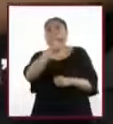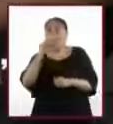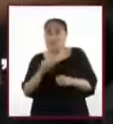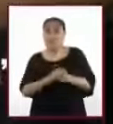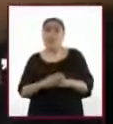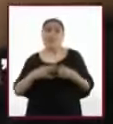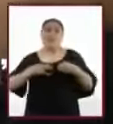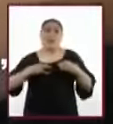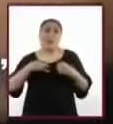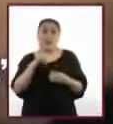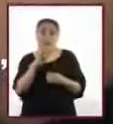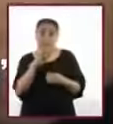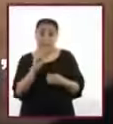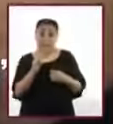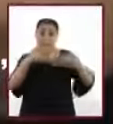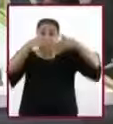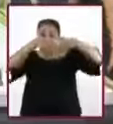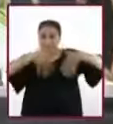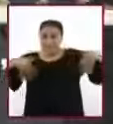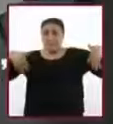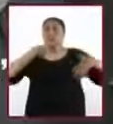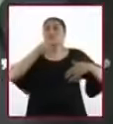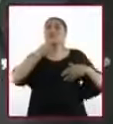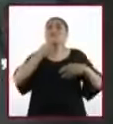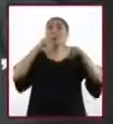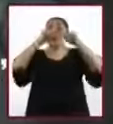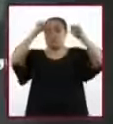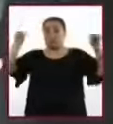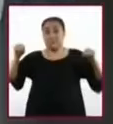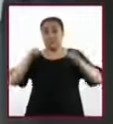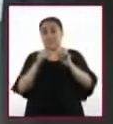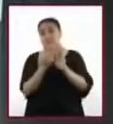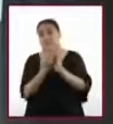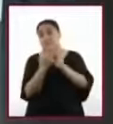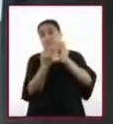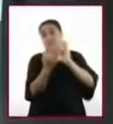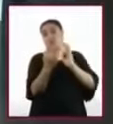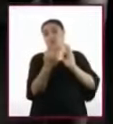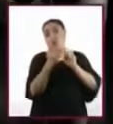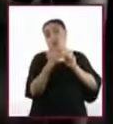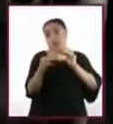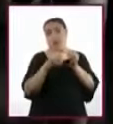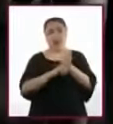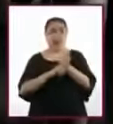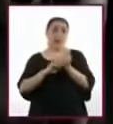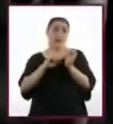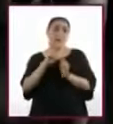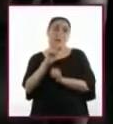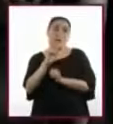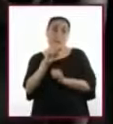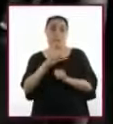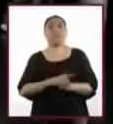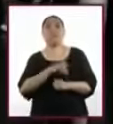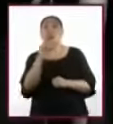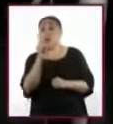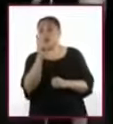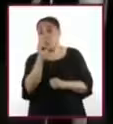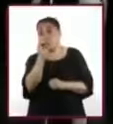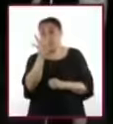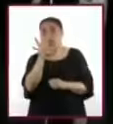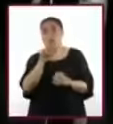la tela que nos va a funcionar como pantalla a una distancia mínima de 2 metros de la pared. Ahora las lámparas las colocaremos cerca